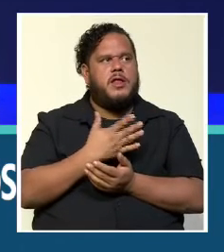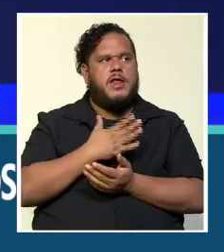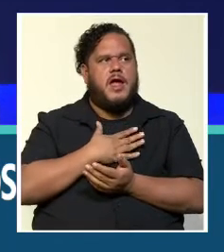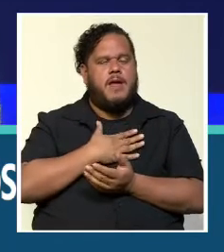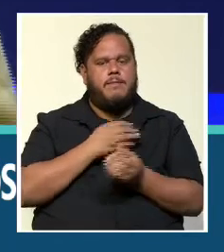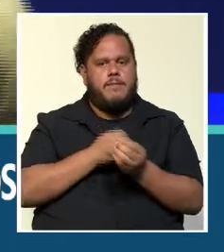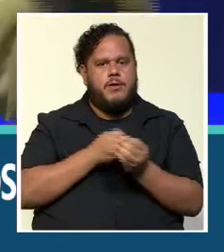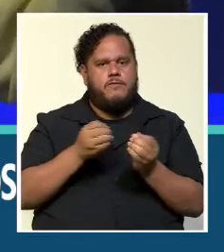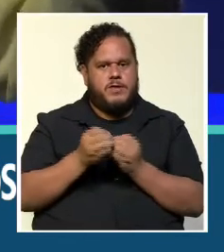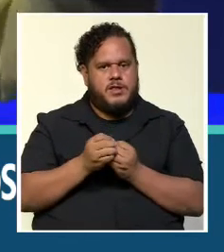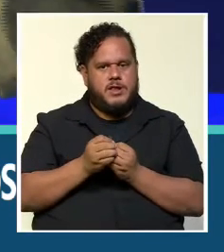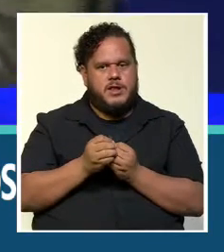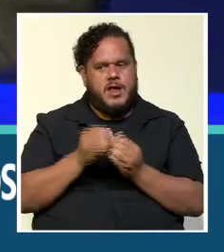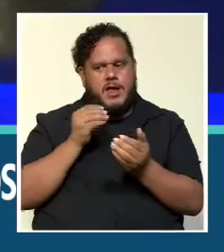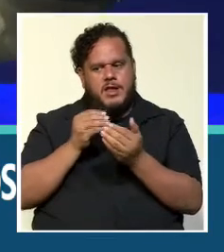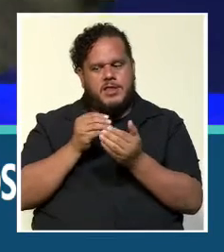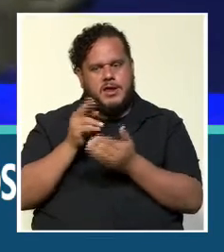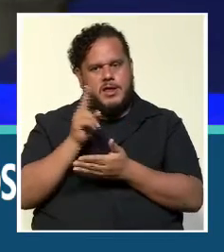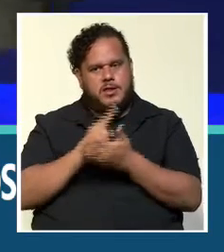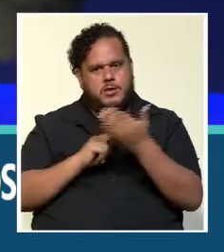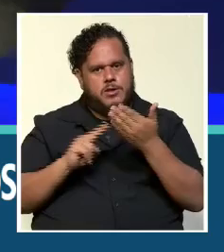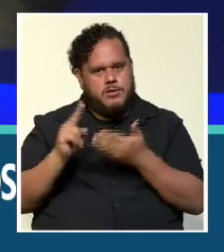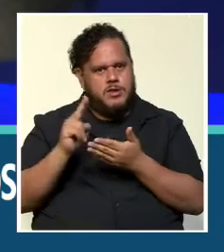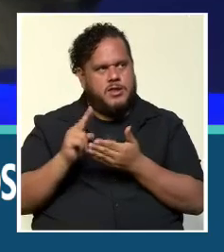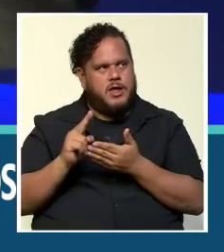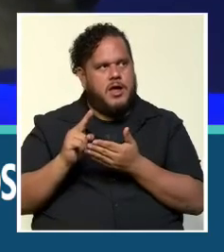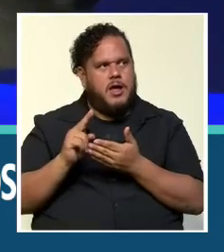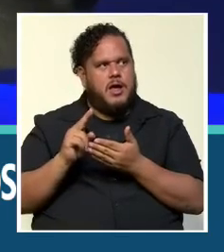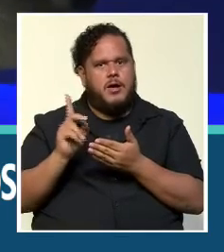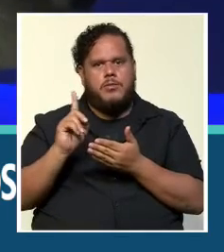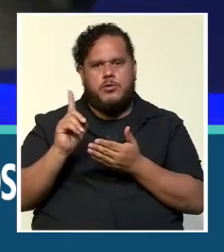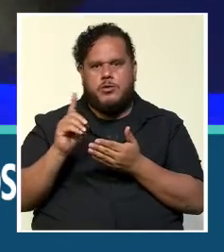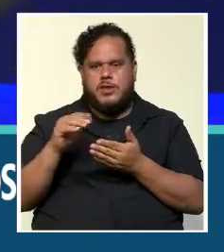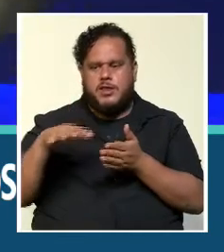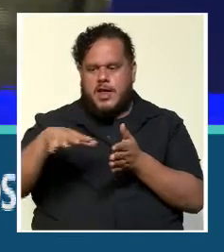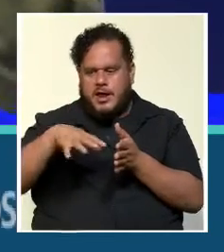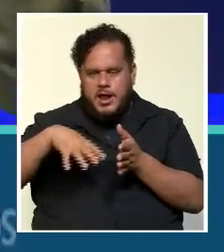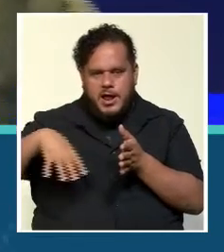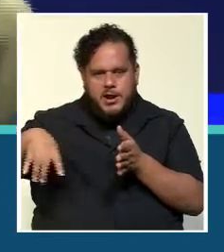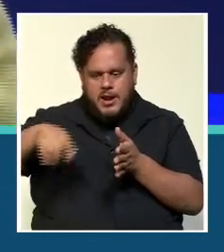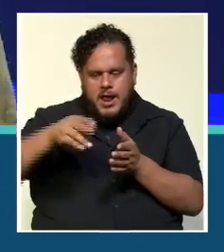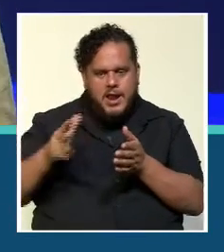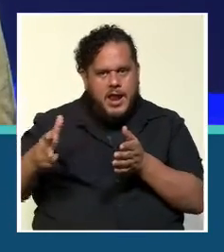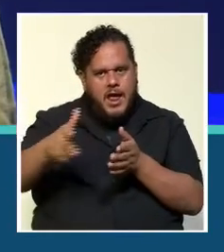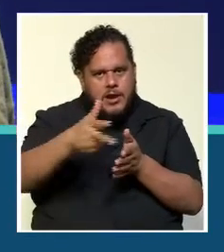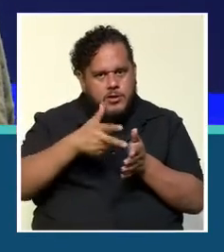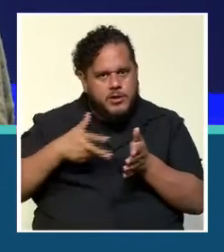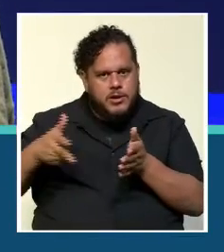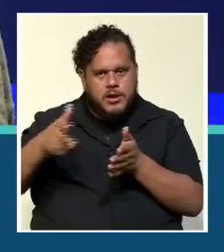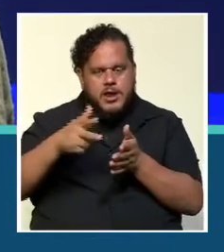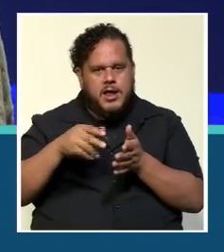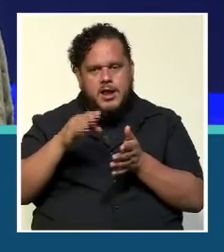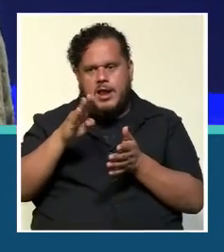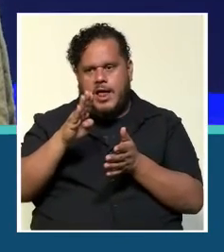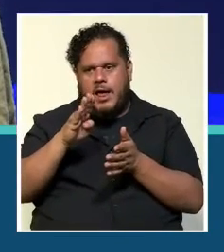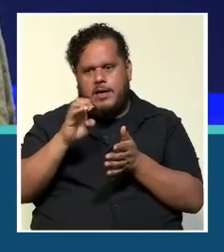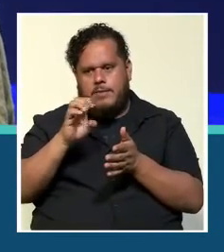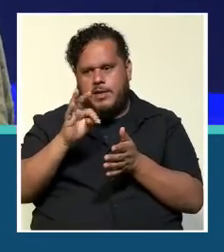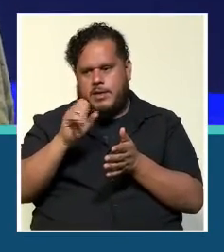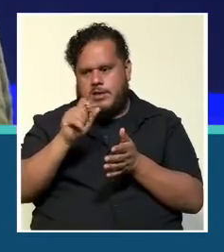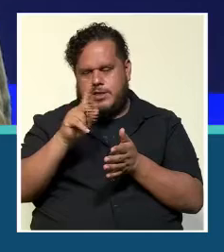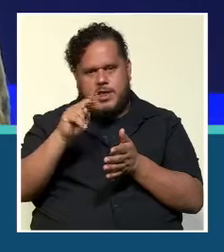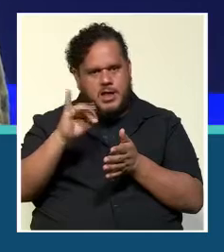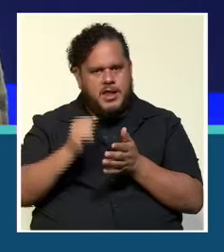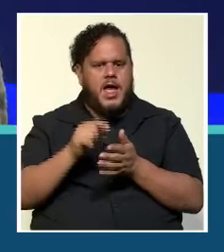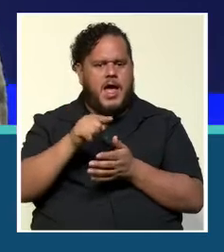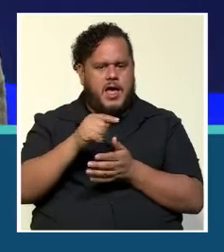la editorial, ahí cerca de la universidad, por donde queda la rotondita de Betania, bajo la marisquería El Caracol. Ahí tenía mi cuartel, lo tuvimos ahí